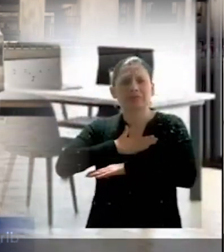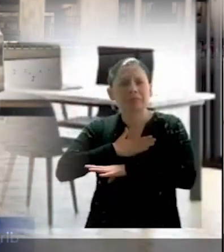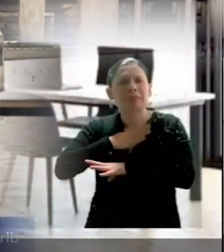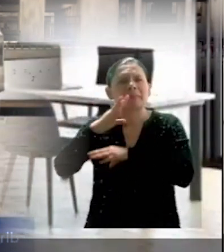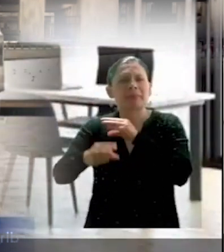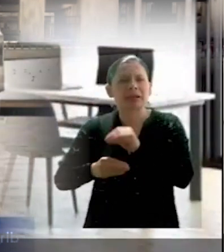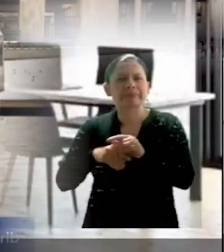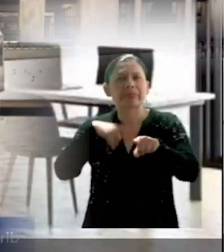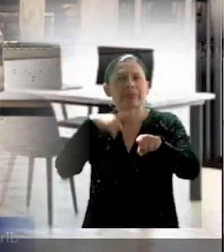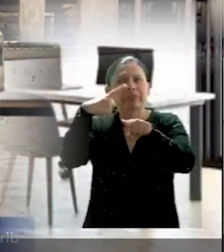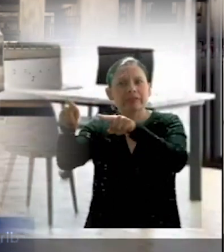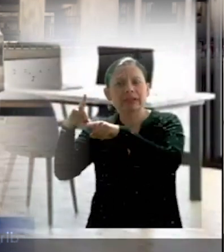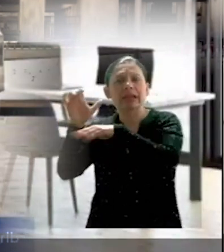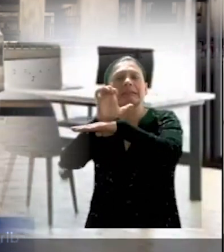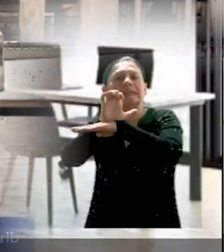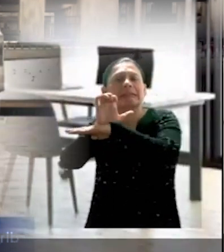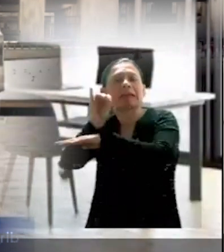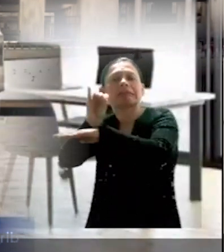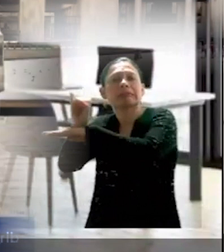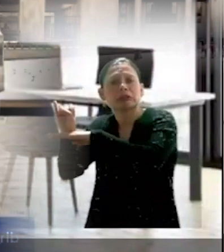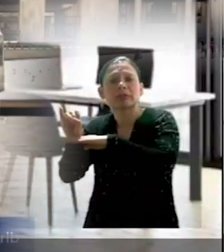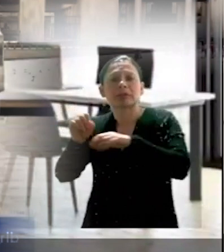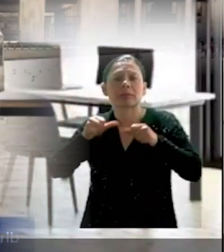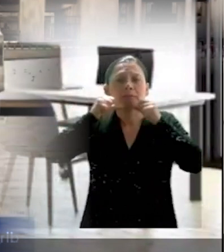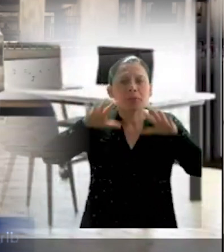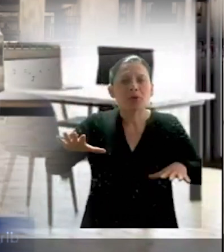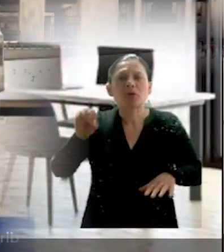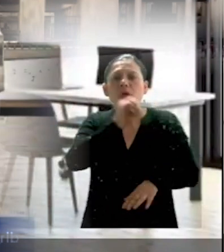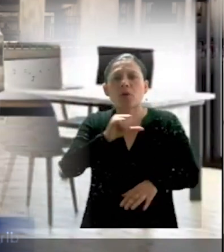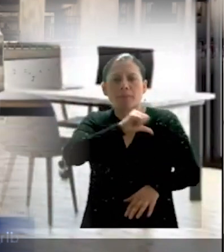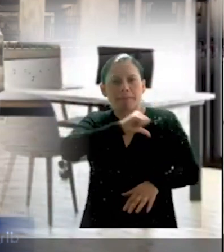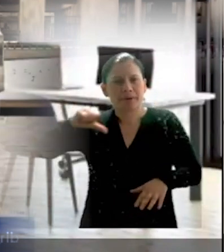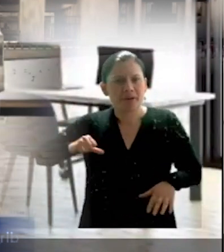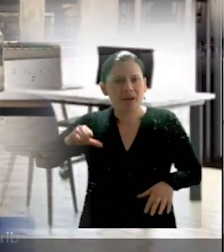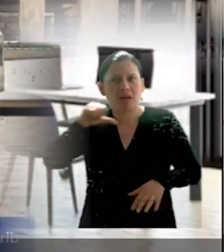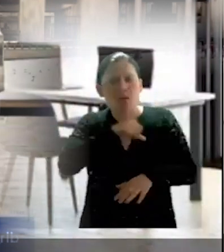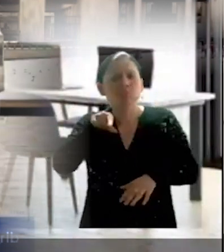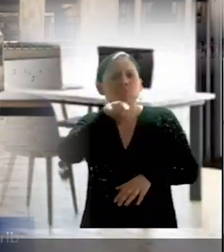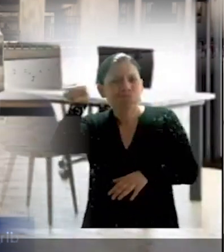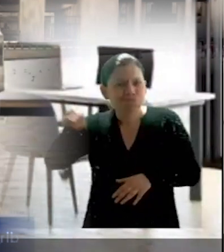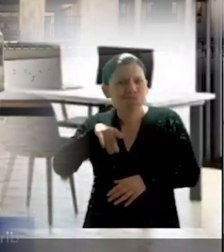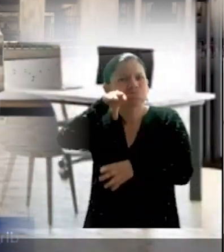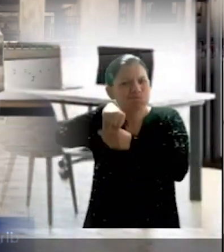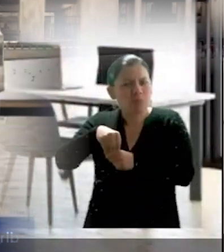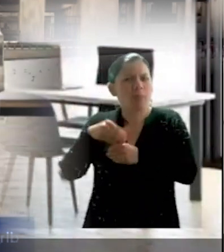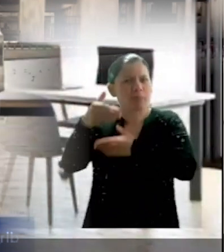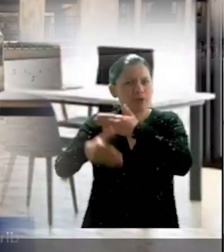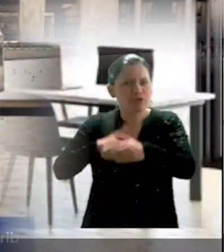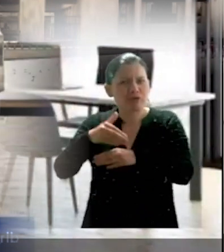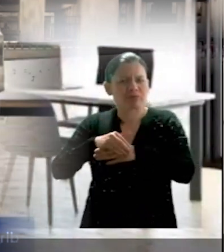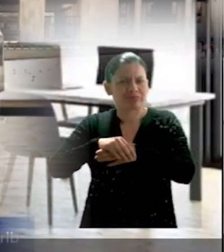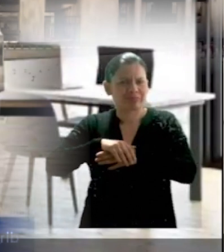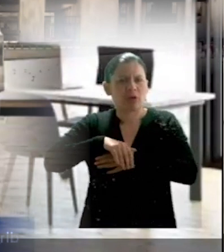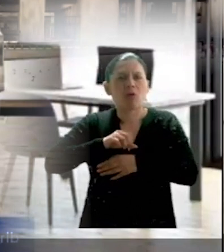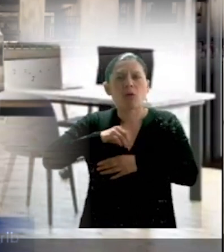entidades privadas o entidades particulares del Estado, que están vinculadas en el cumplimiento efectivo de esas circunstancias, llevan a